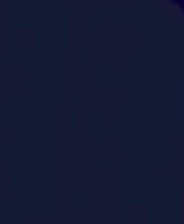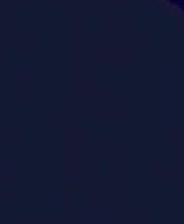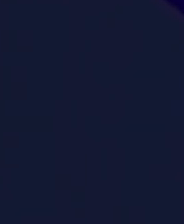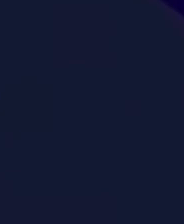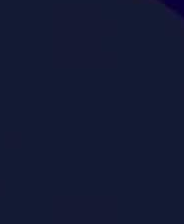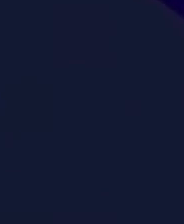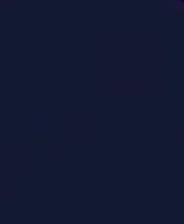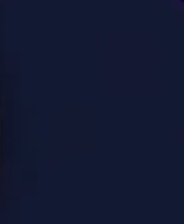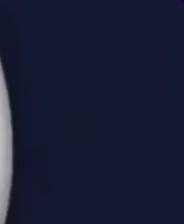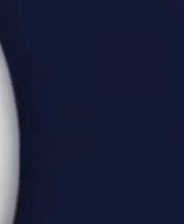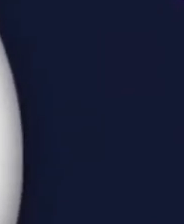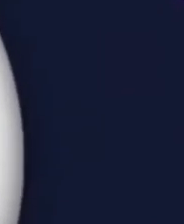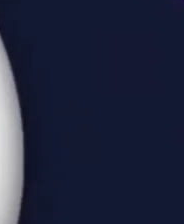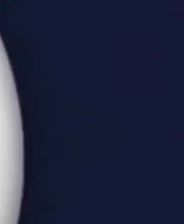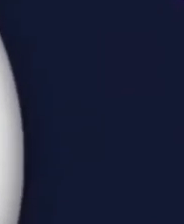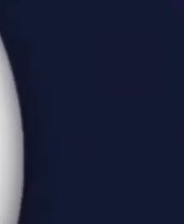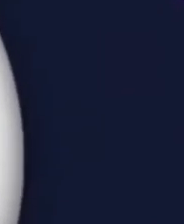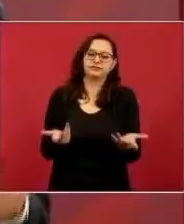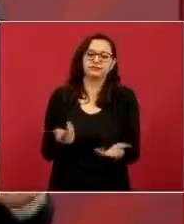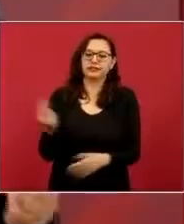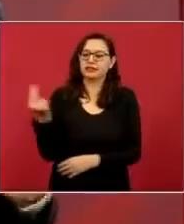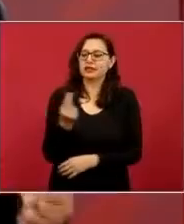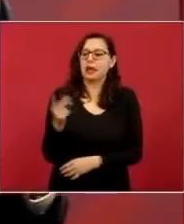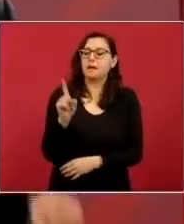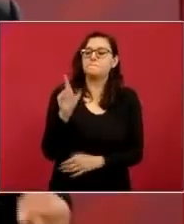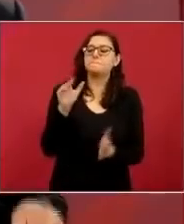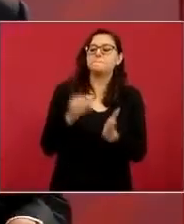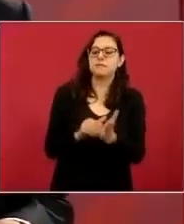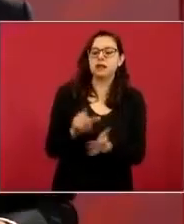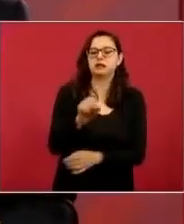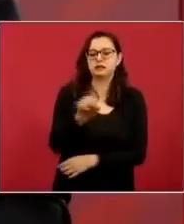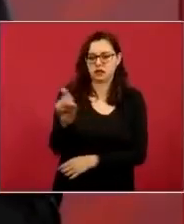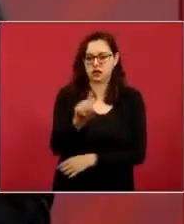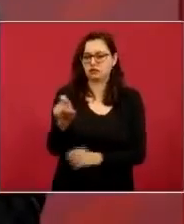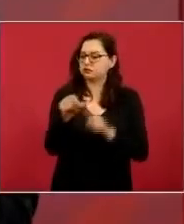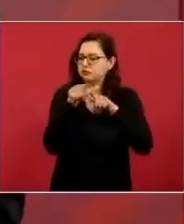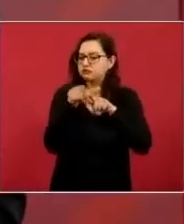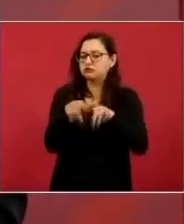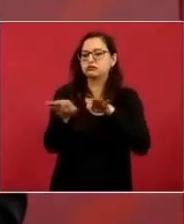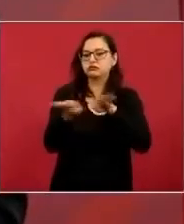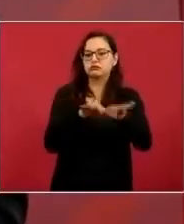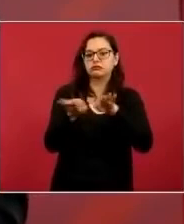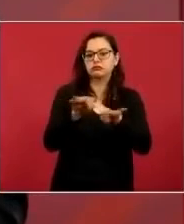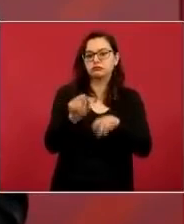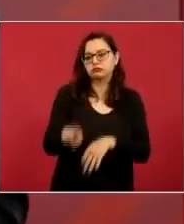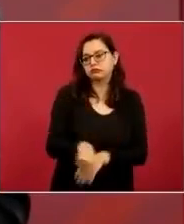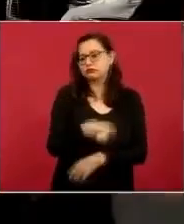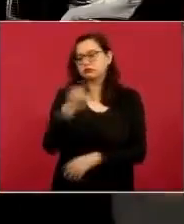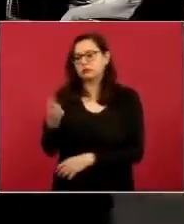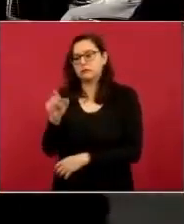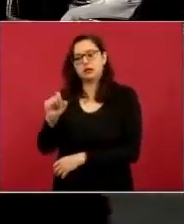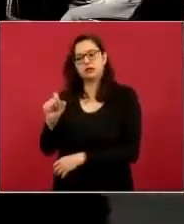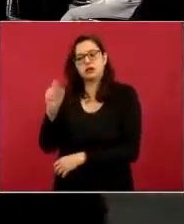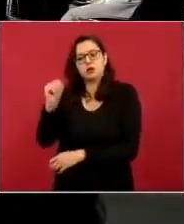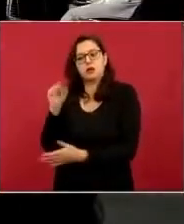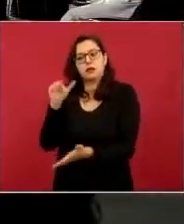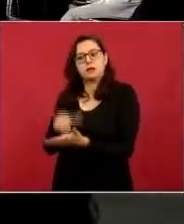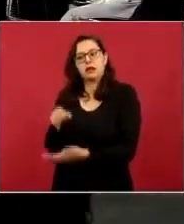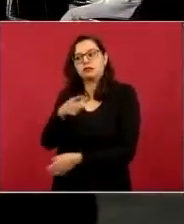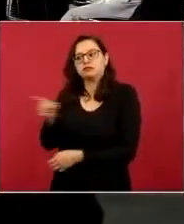La 4, y él insiste, ¿eh? López Obrador se refirió de nuevo este lunes a la resolución del Parlamento